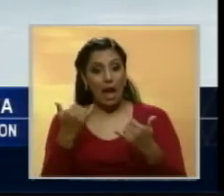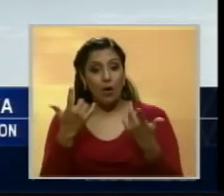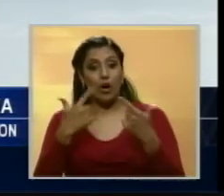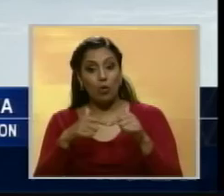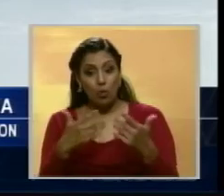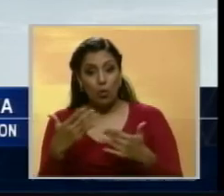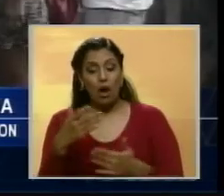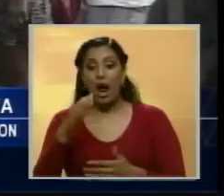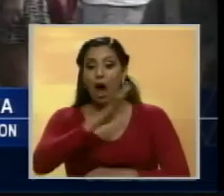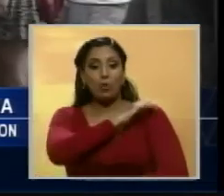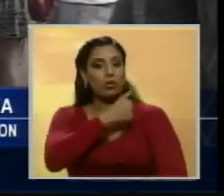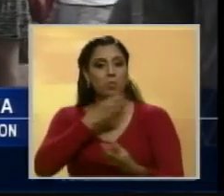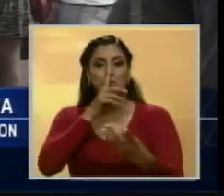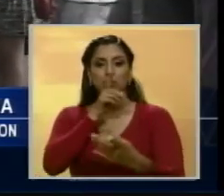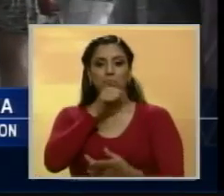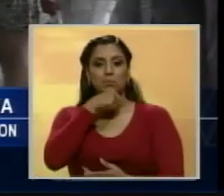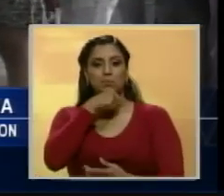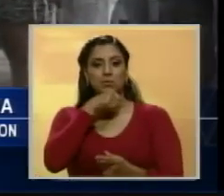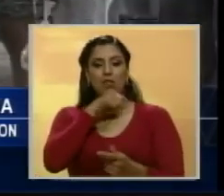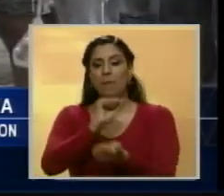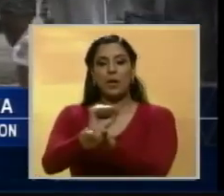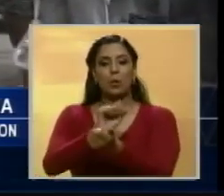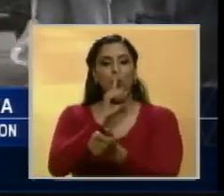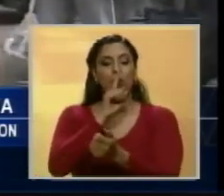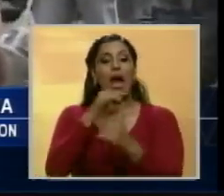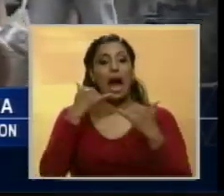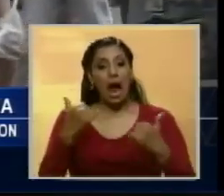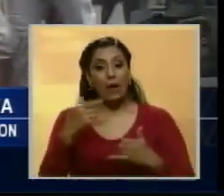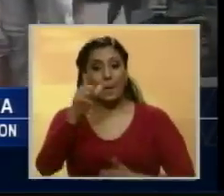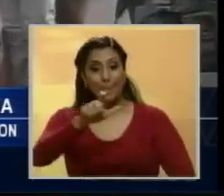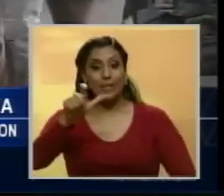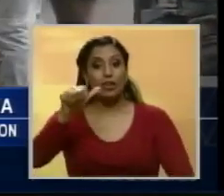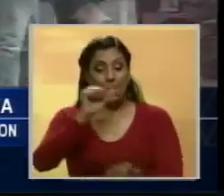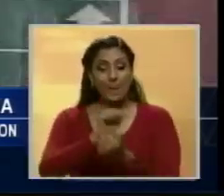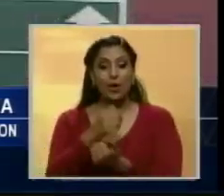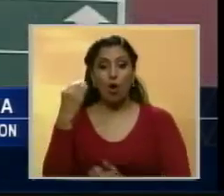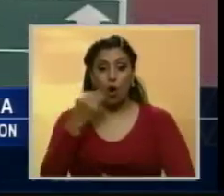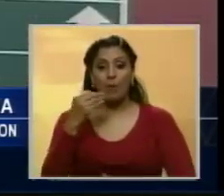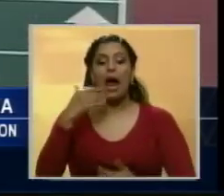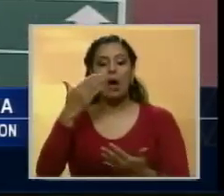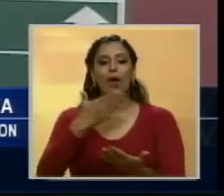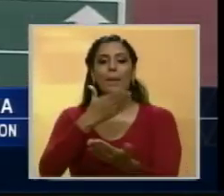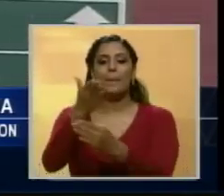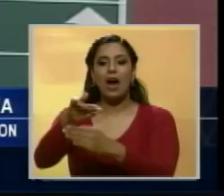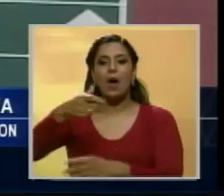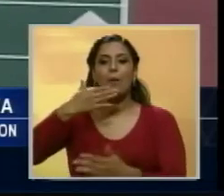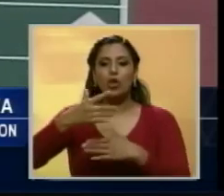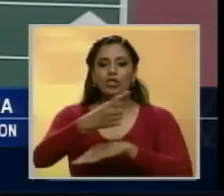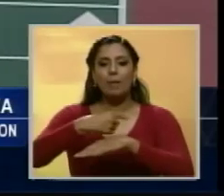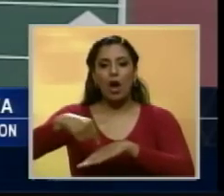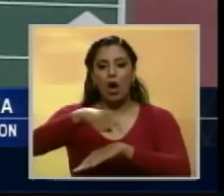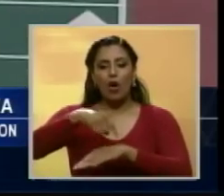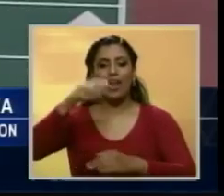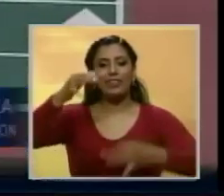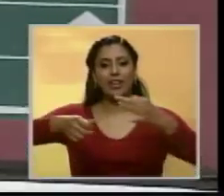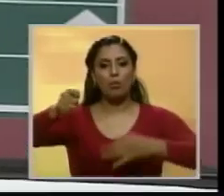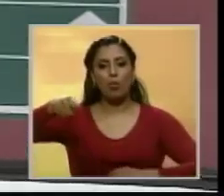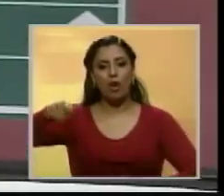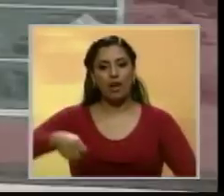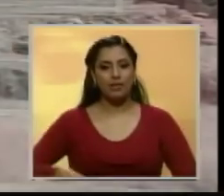las autoridades no se han pronunciado al respecto. Se conoció que las personas detenidas serán presentadas en las próximas horas en los